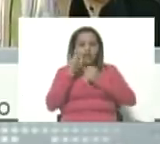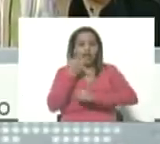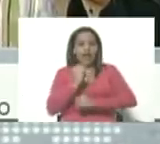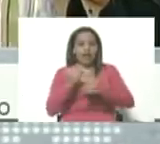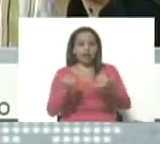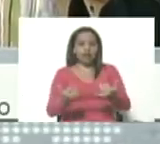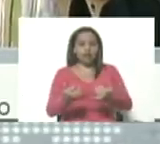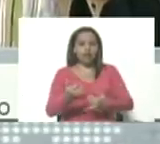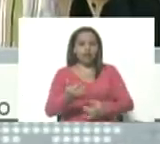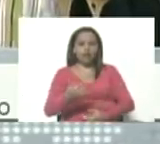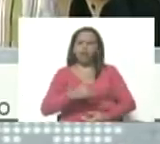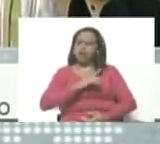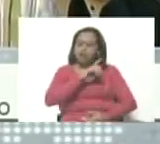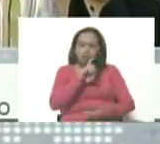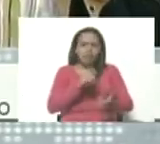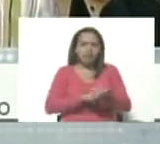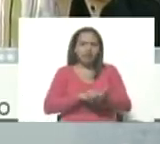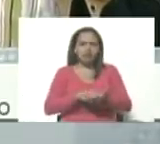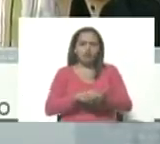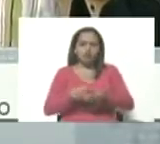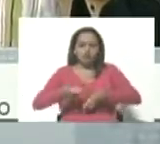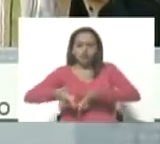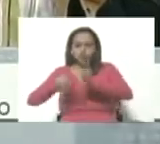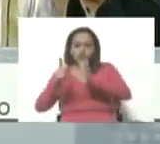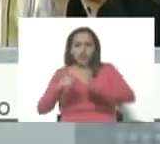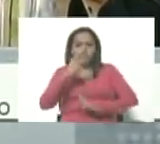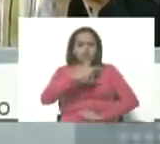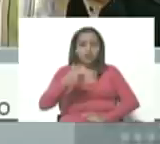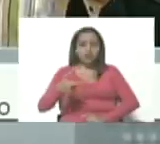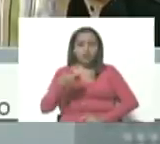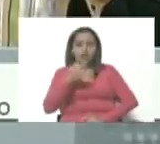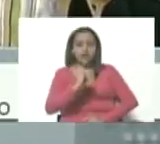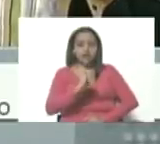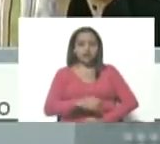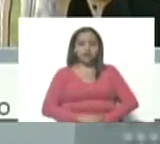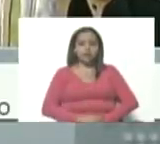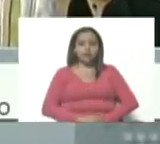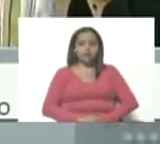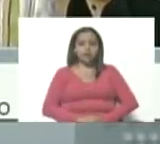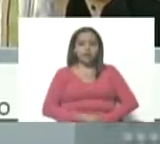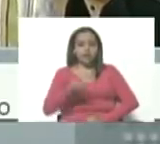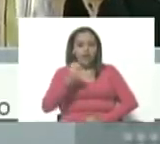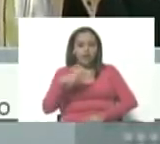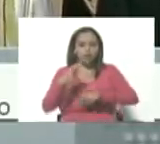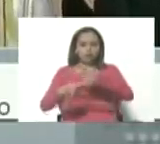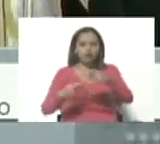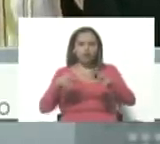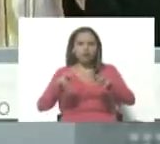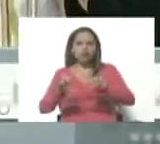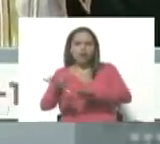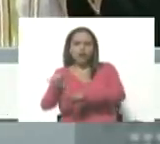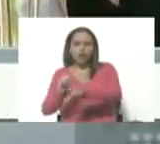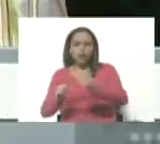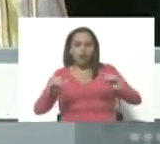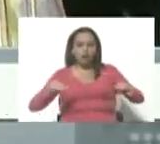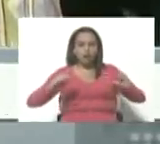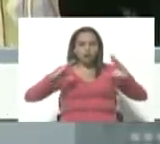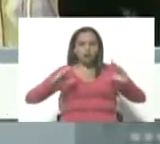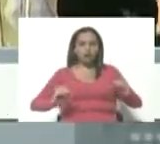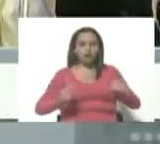momento suficiente cantidad de ventiladores para los pacientes y para la proyección, y bueno, estamos en proceso de nuevas compras. Adelante,